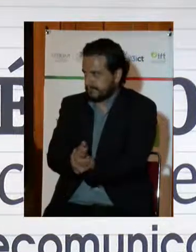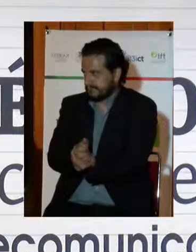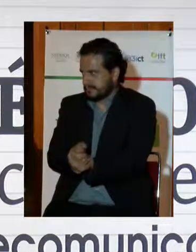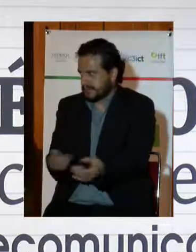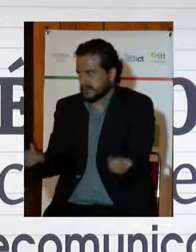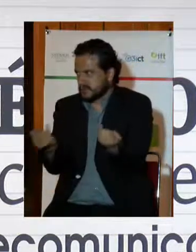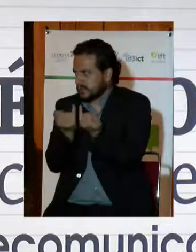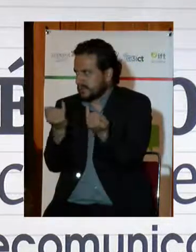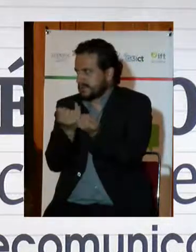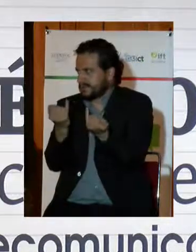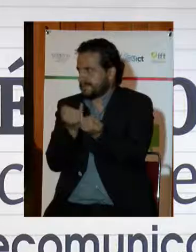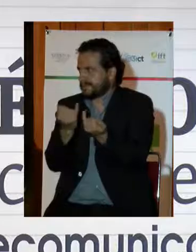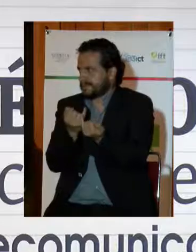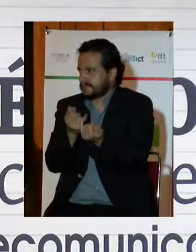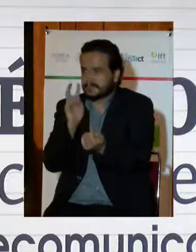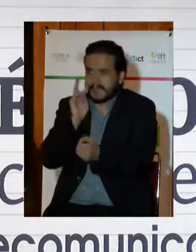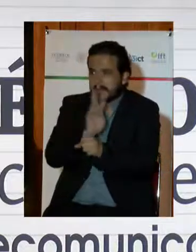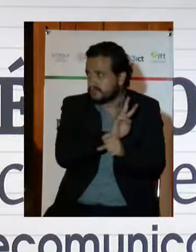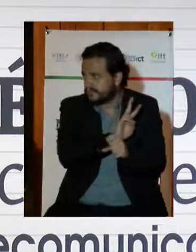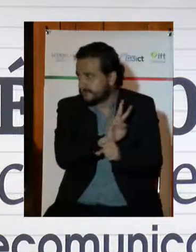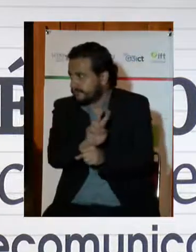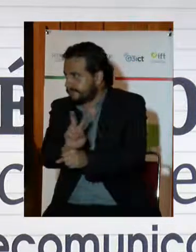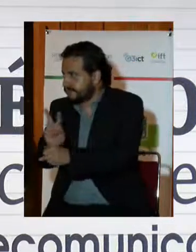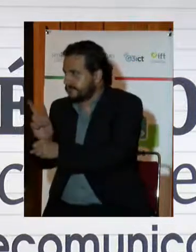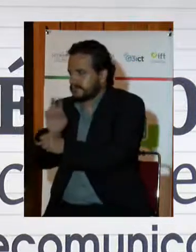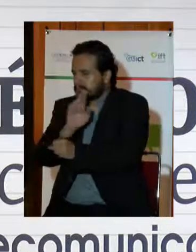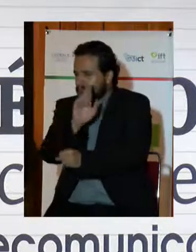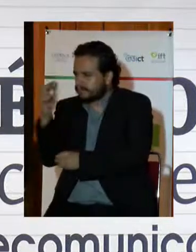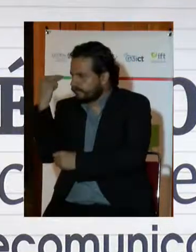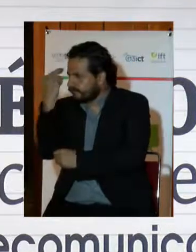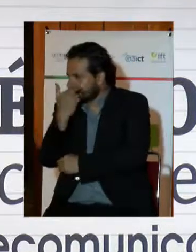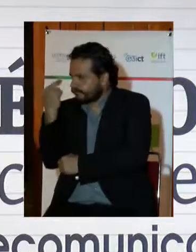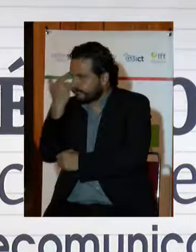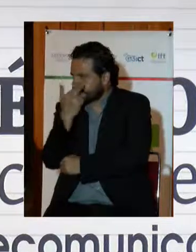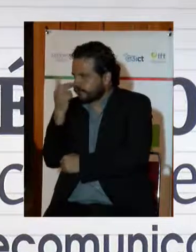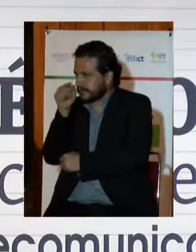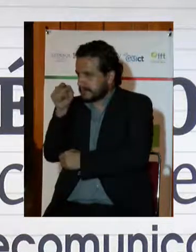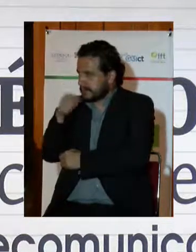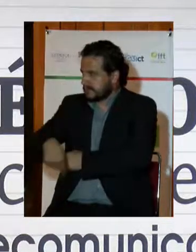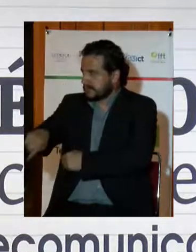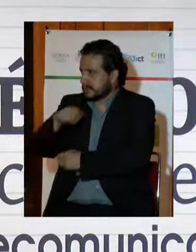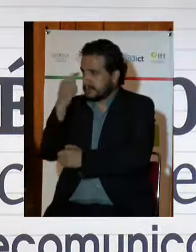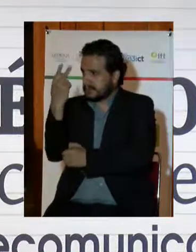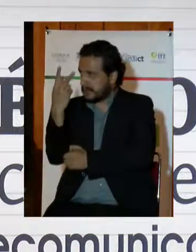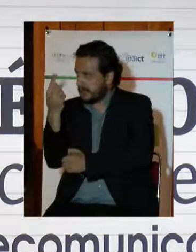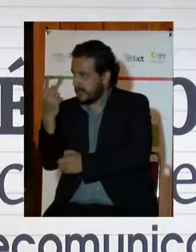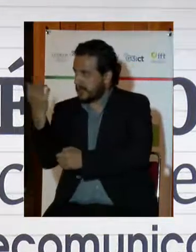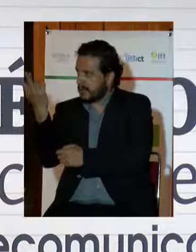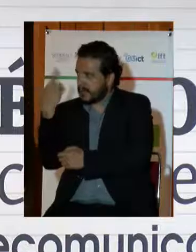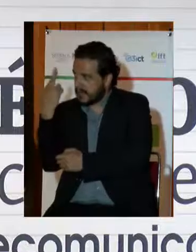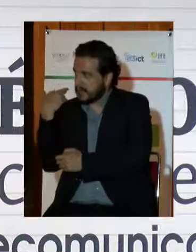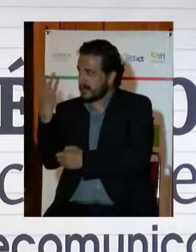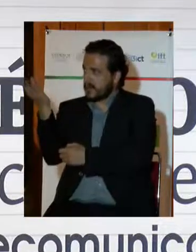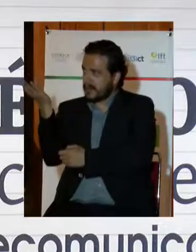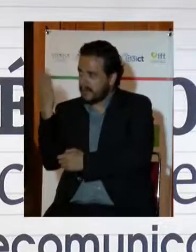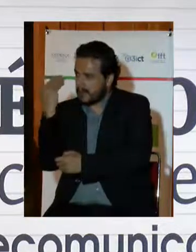promover, vigilar y regular el que la industria de las telecomunicaciones, que ya vimos que son un habilitador